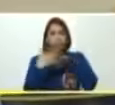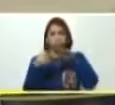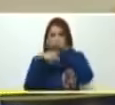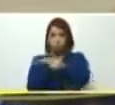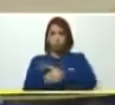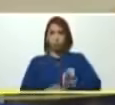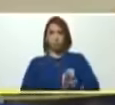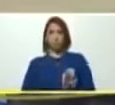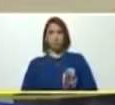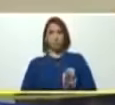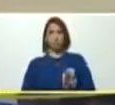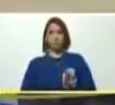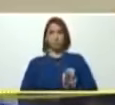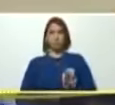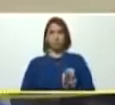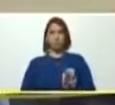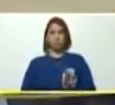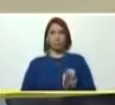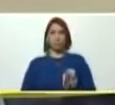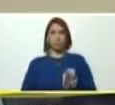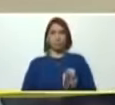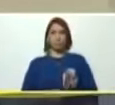presidente.